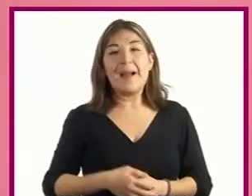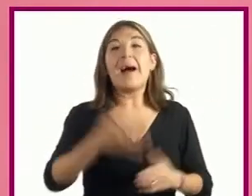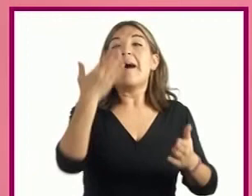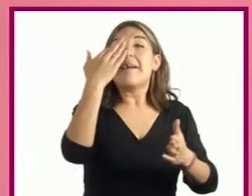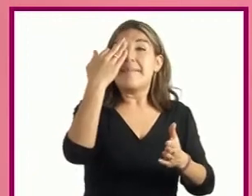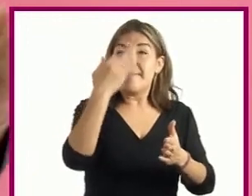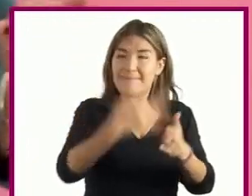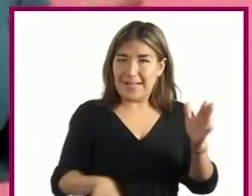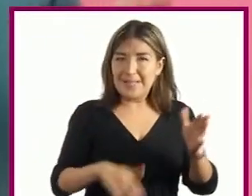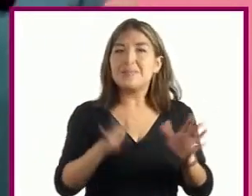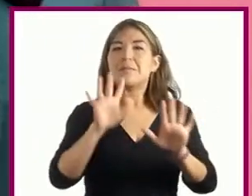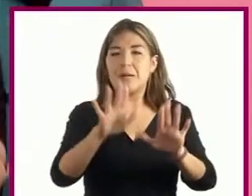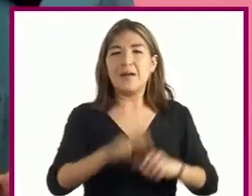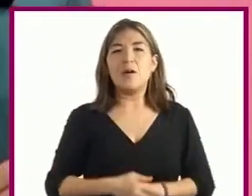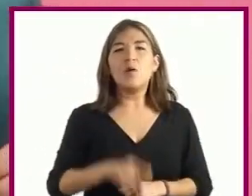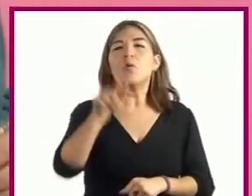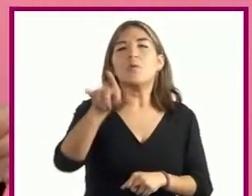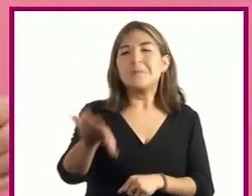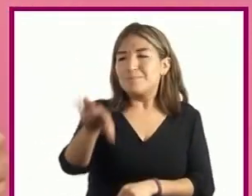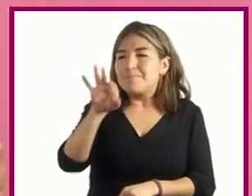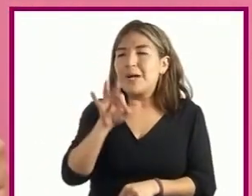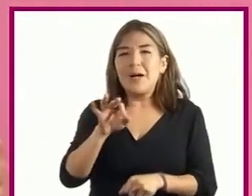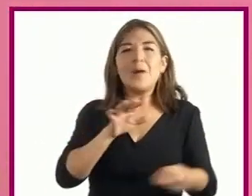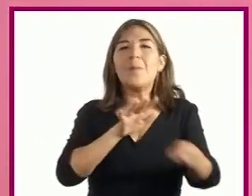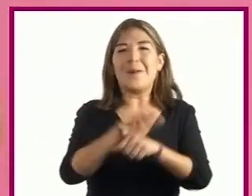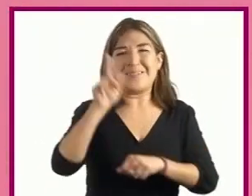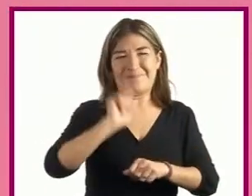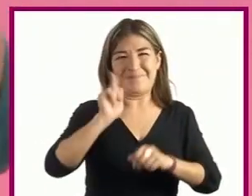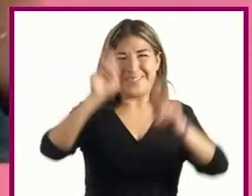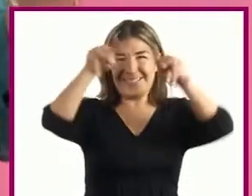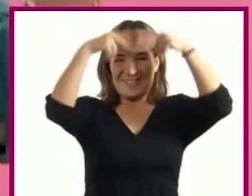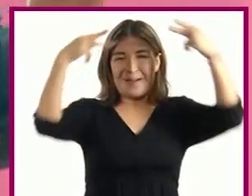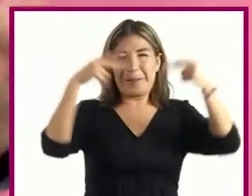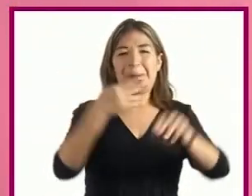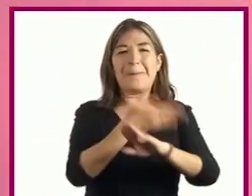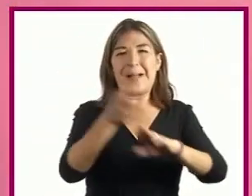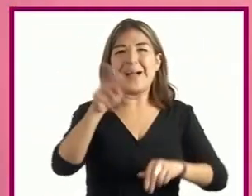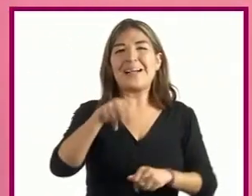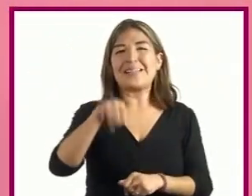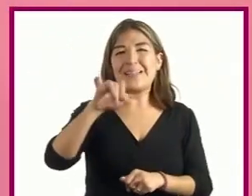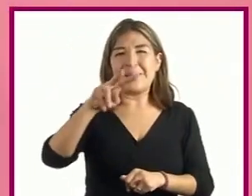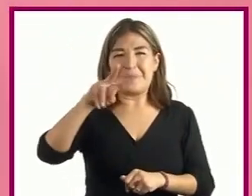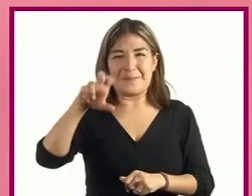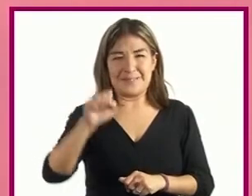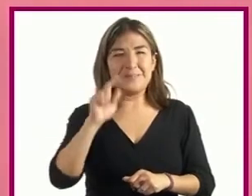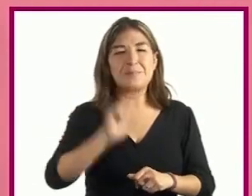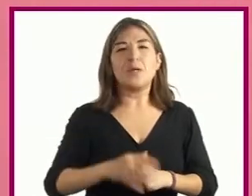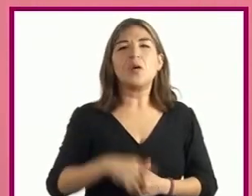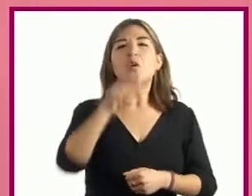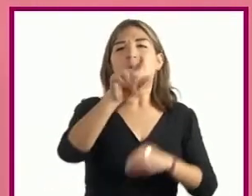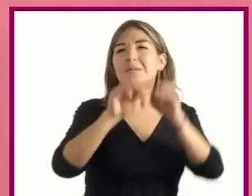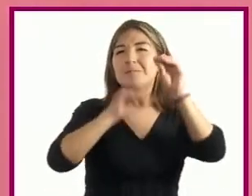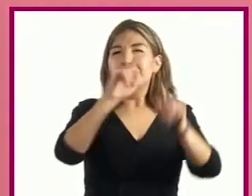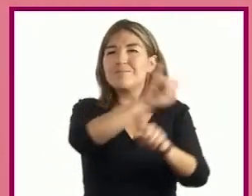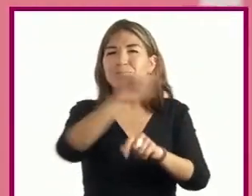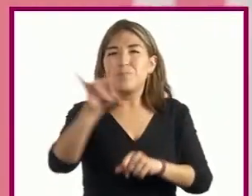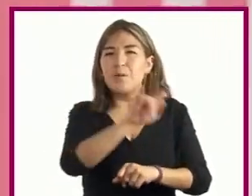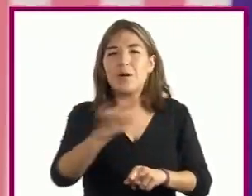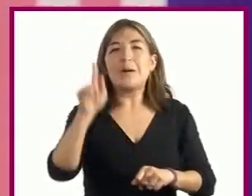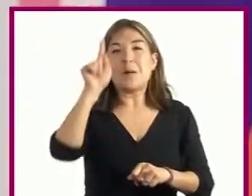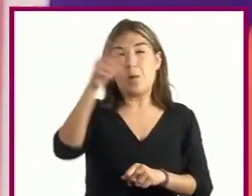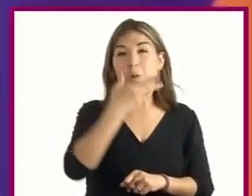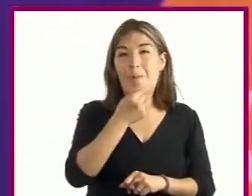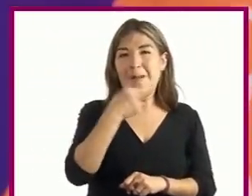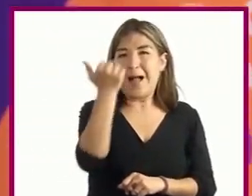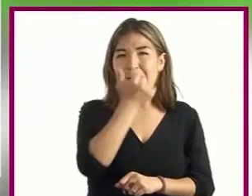ahora, digamos que eliges narrar el cuento de Blancanieves y realizar varias viñetas. Veamos la adaptación que realiza el alumno